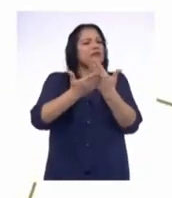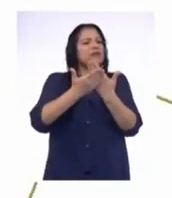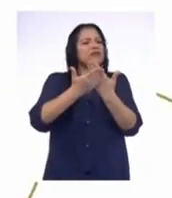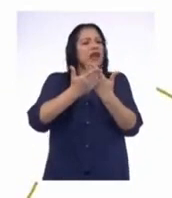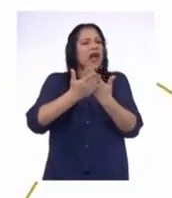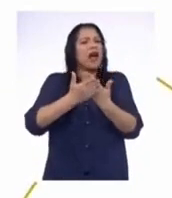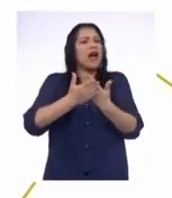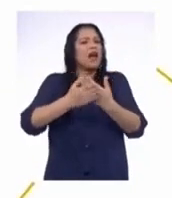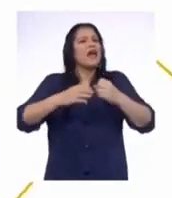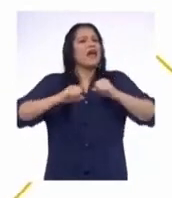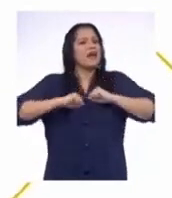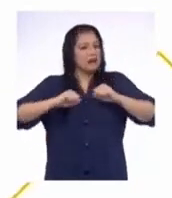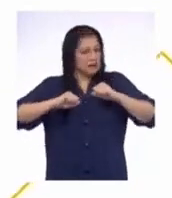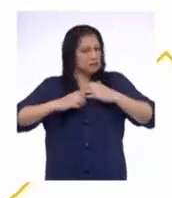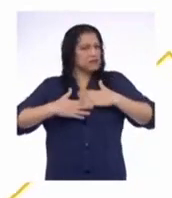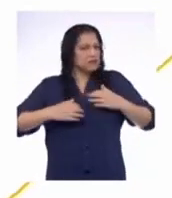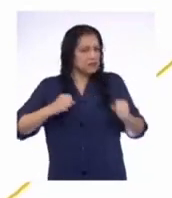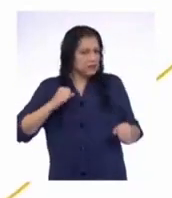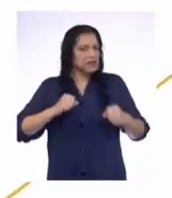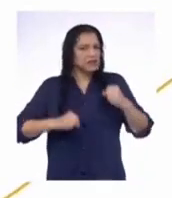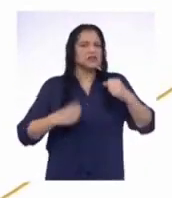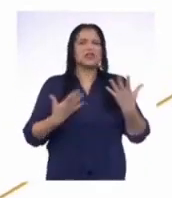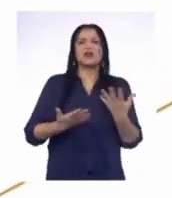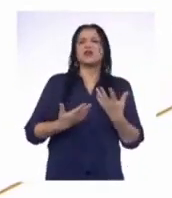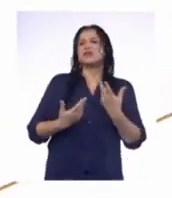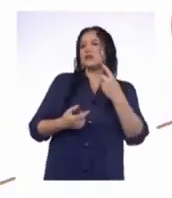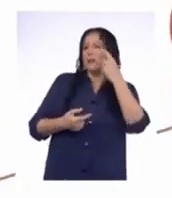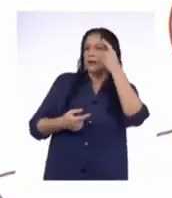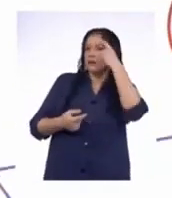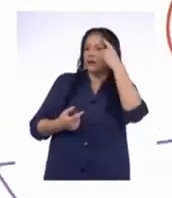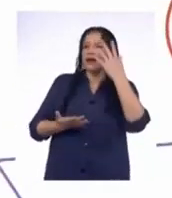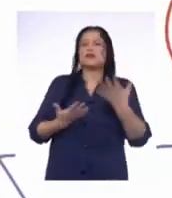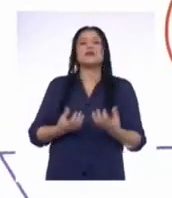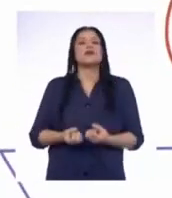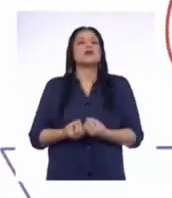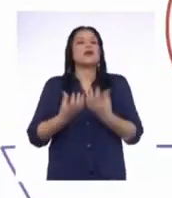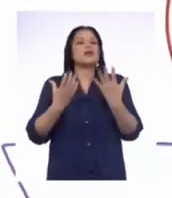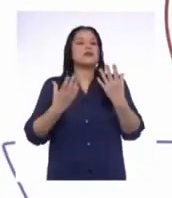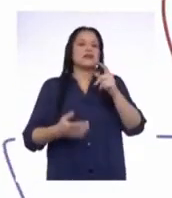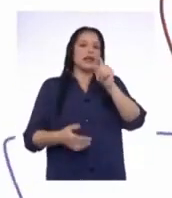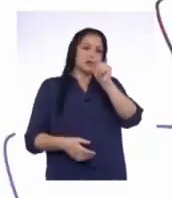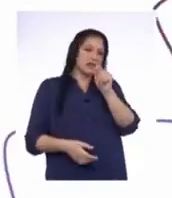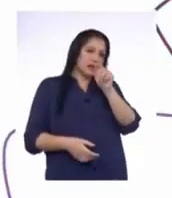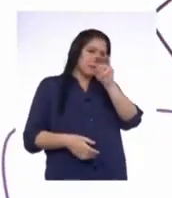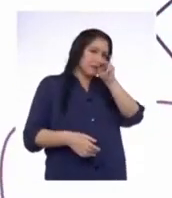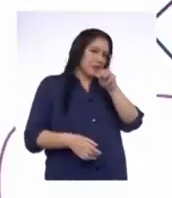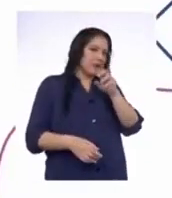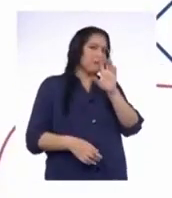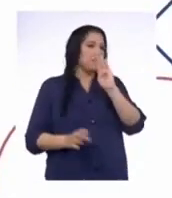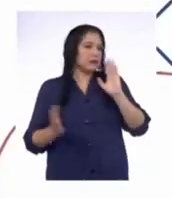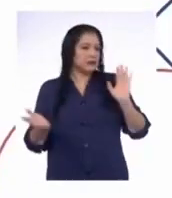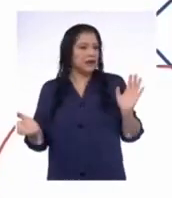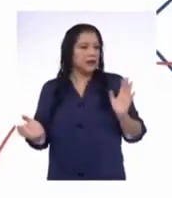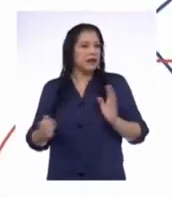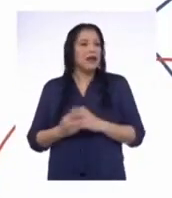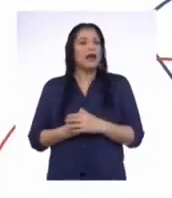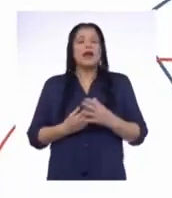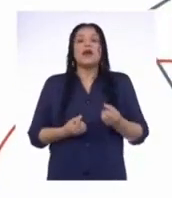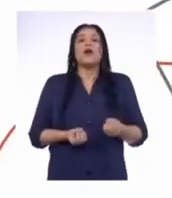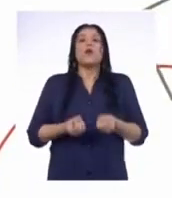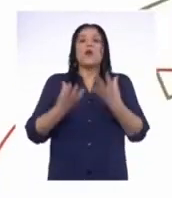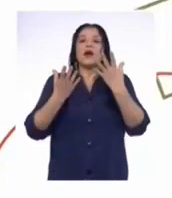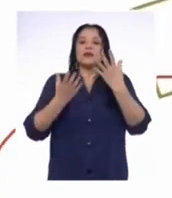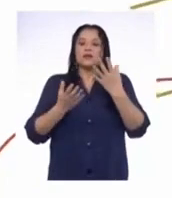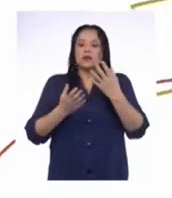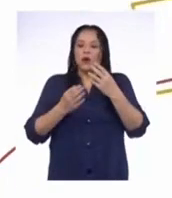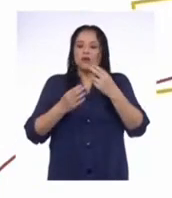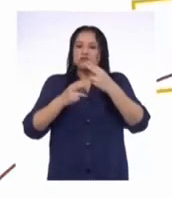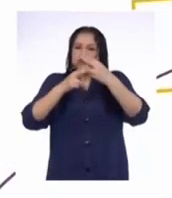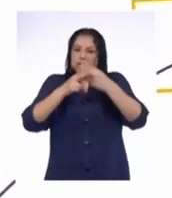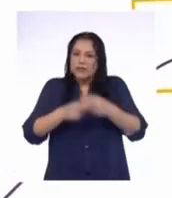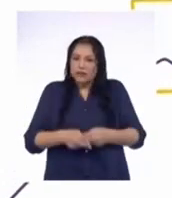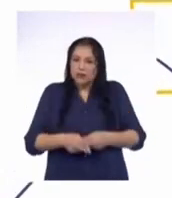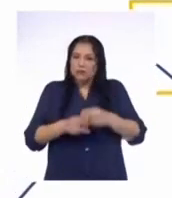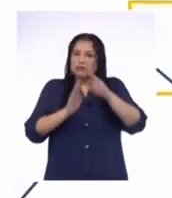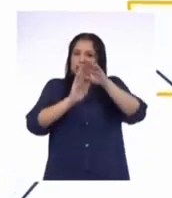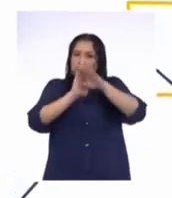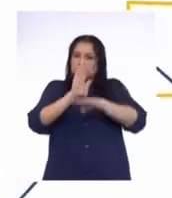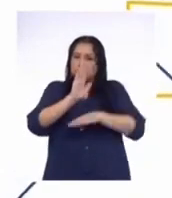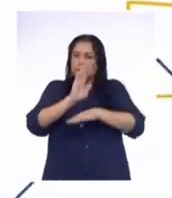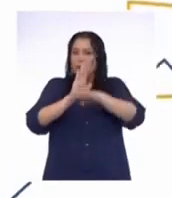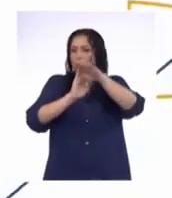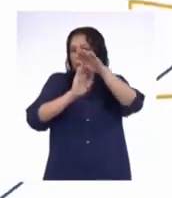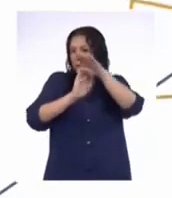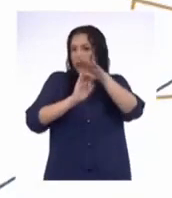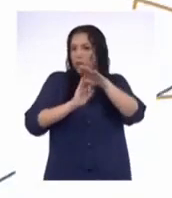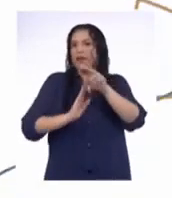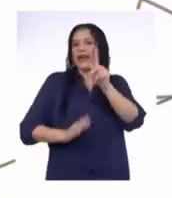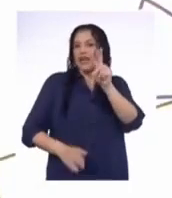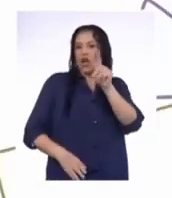rutina de ejercicios físicos tomando en cuenta la tasa de metabolismo basal, la ganancia y pérdida de kilocalorías, para